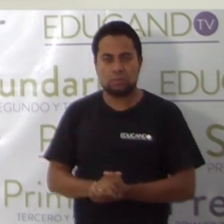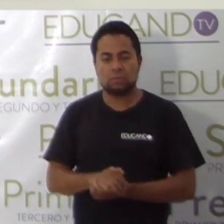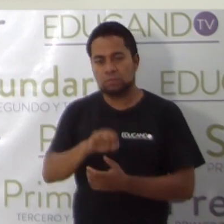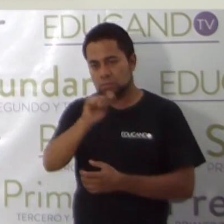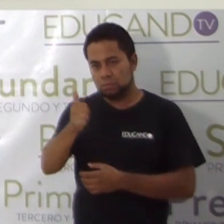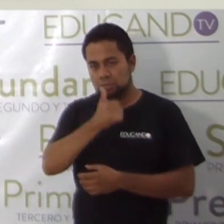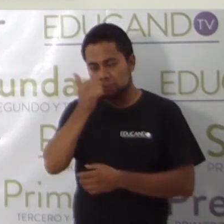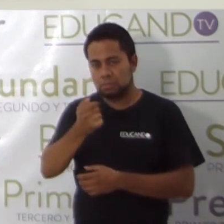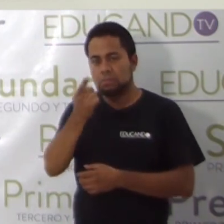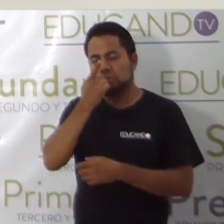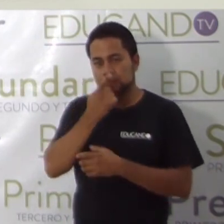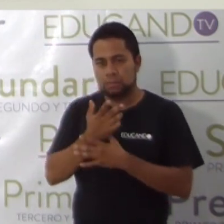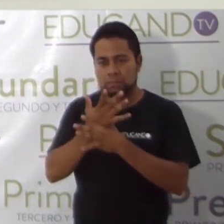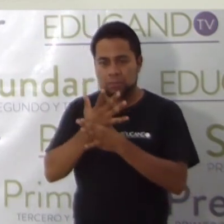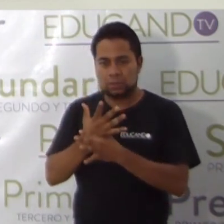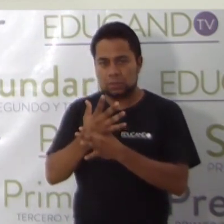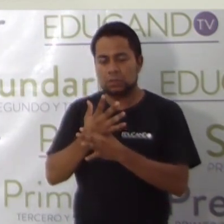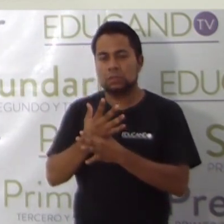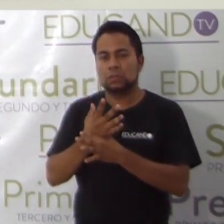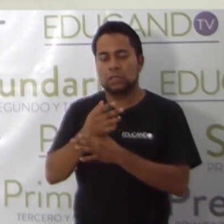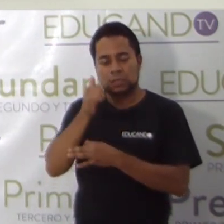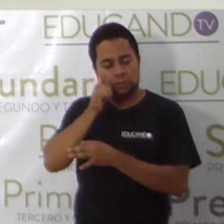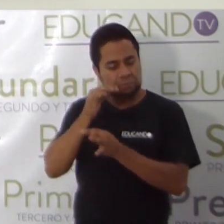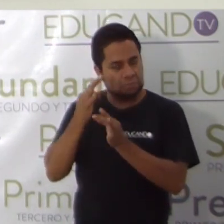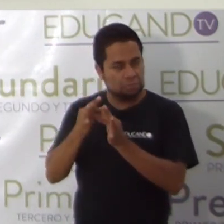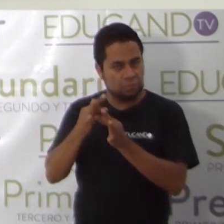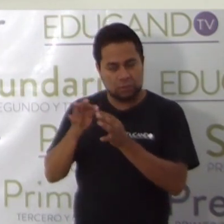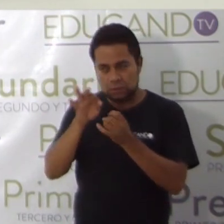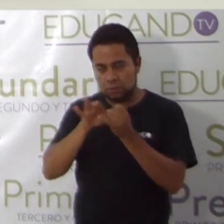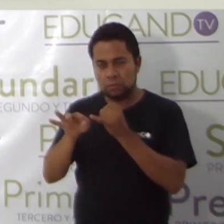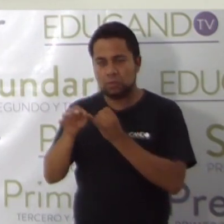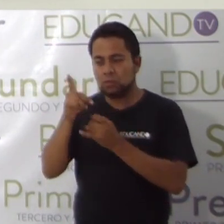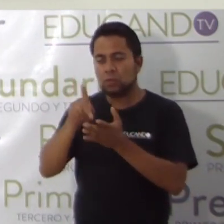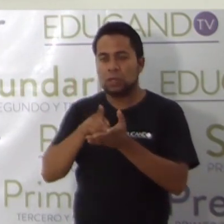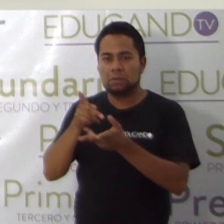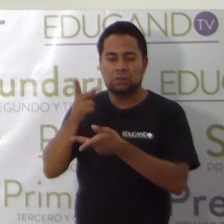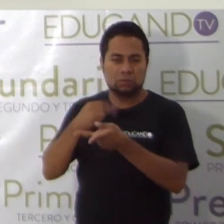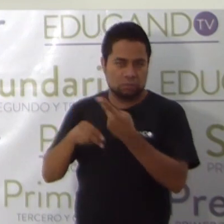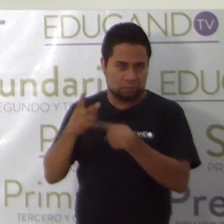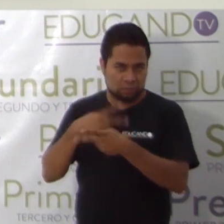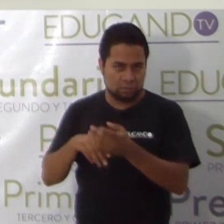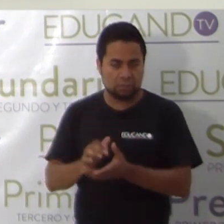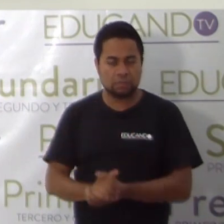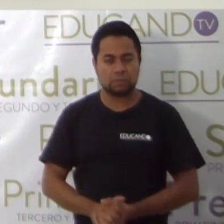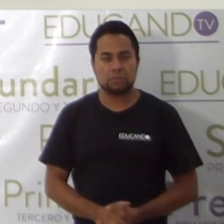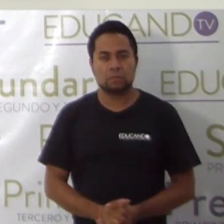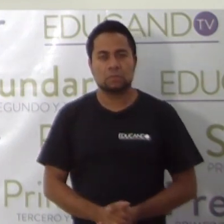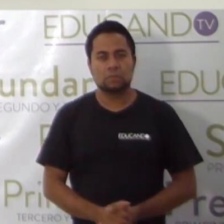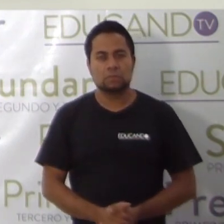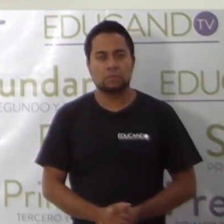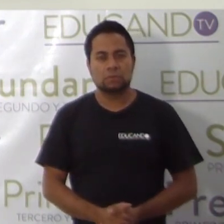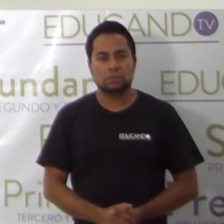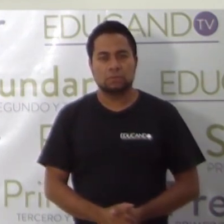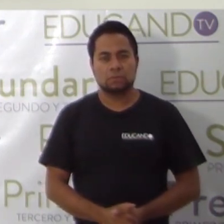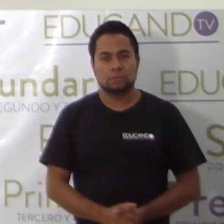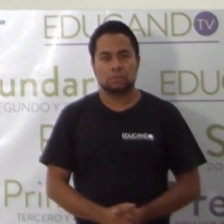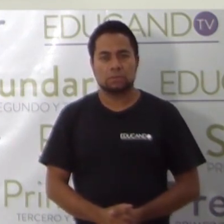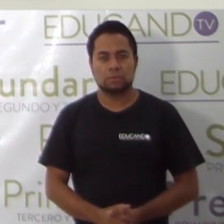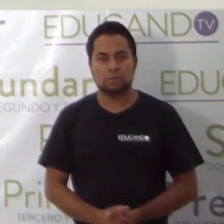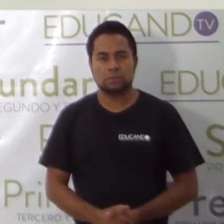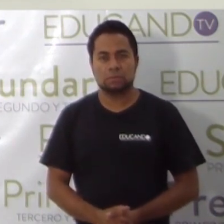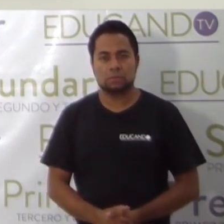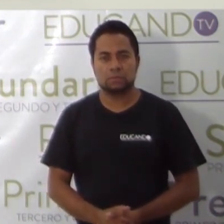El siguiente alumno nunca faltó. Y el último faltó una vez. ¿Sí? Entonces,